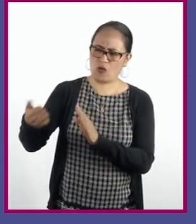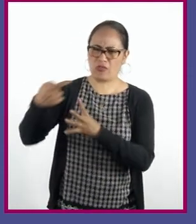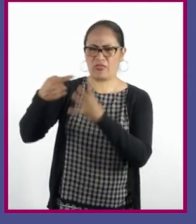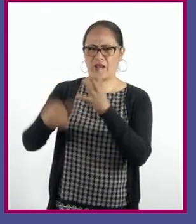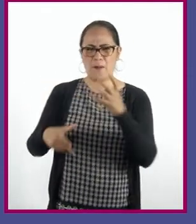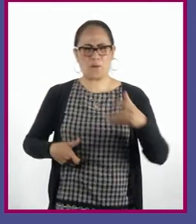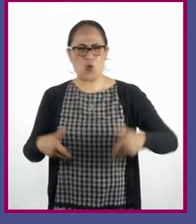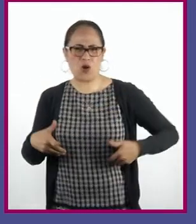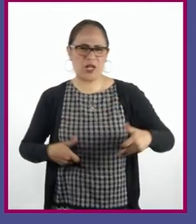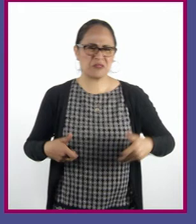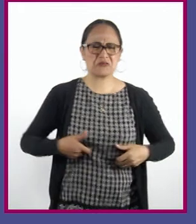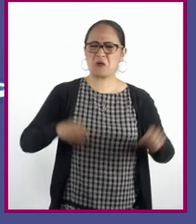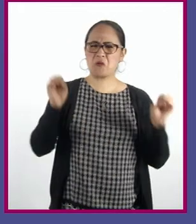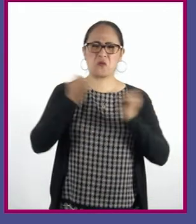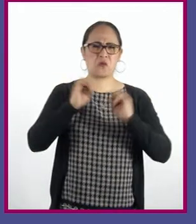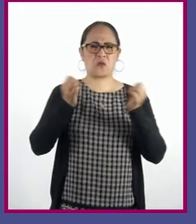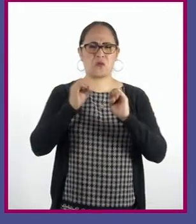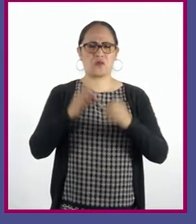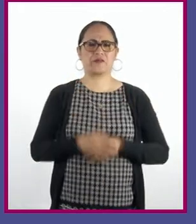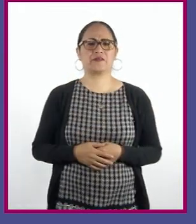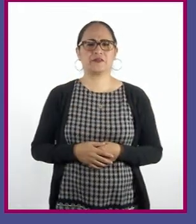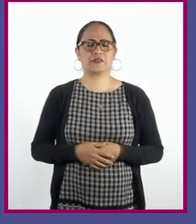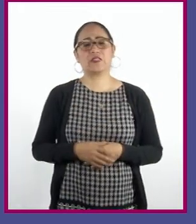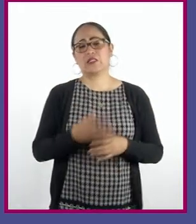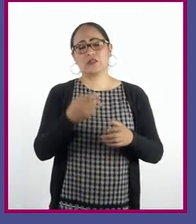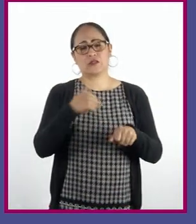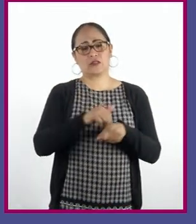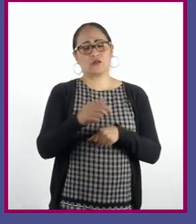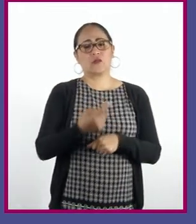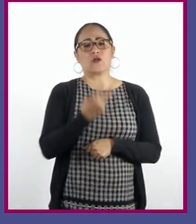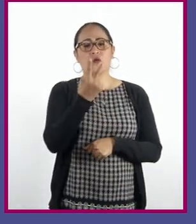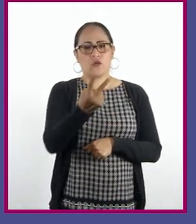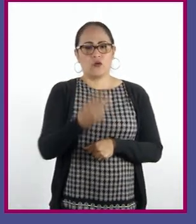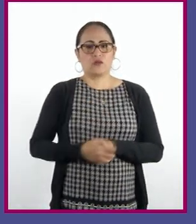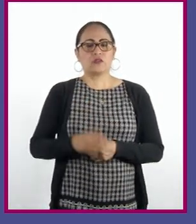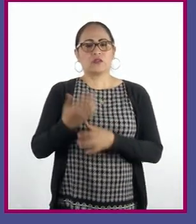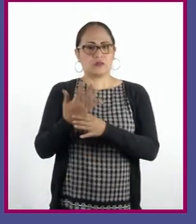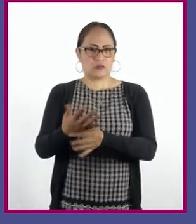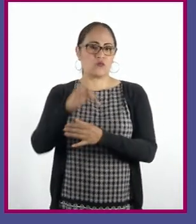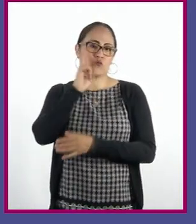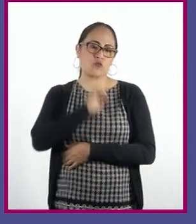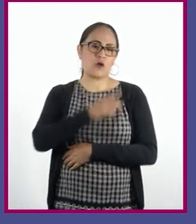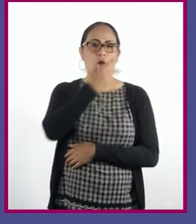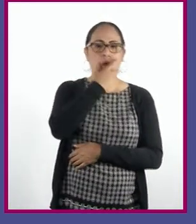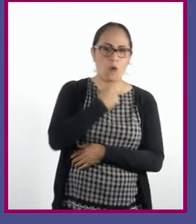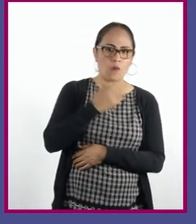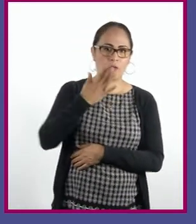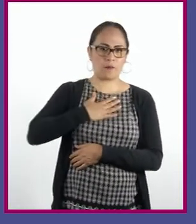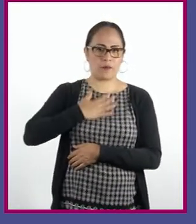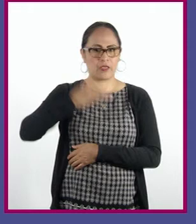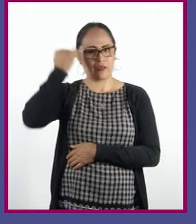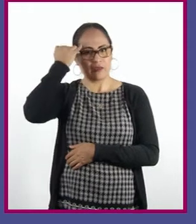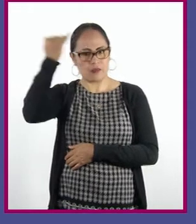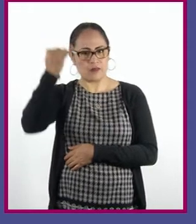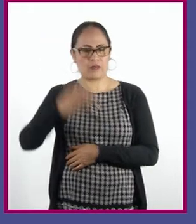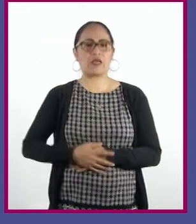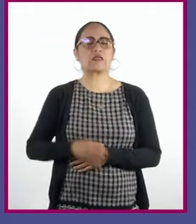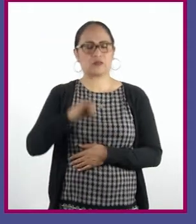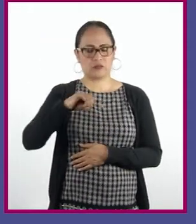2. El argumento es: como autora del trabajo que se postula, estoy consciente que el Departamento